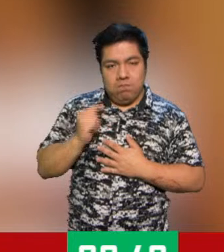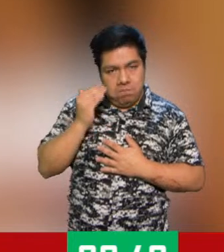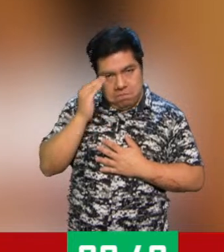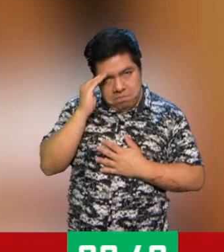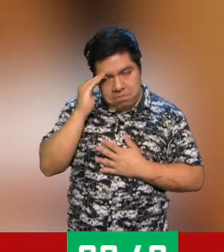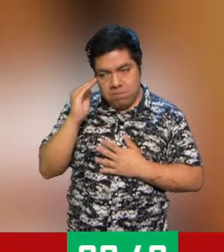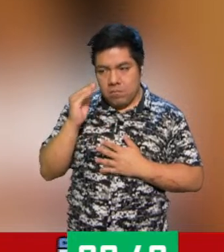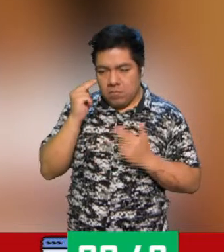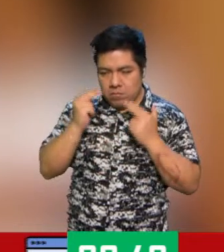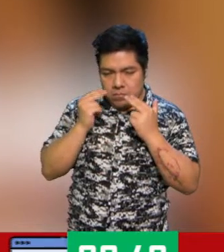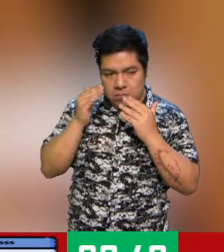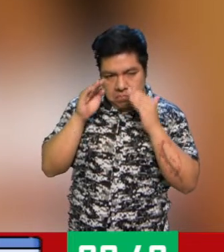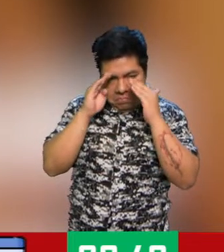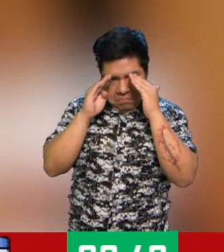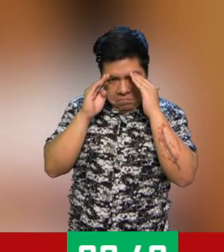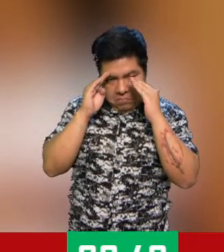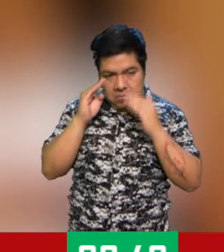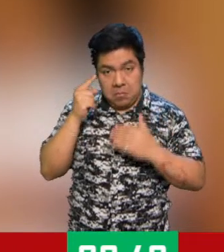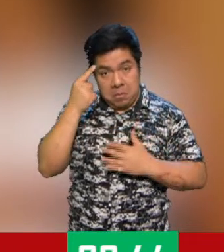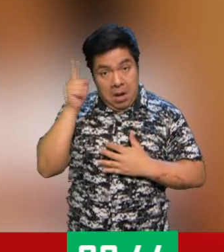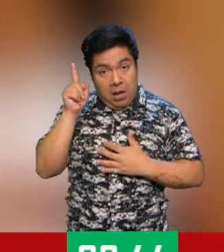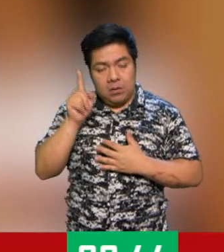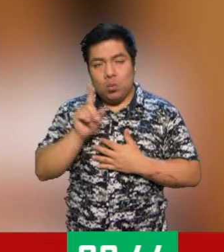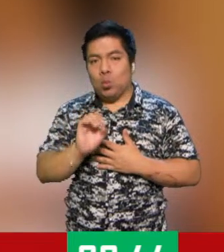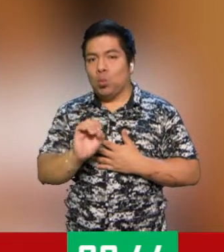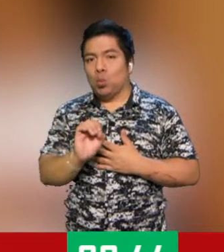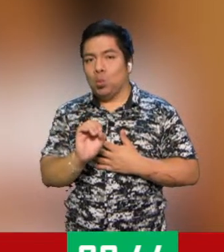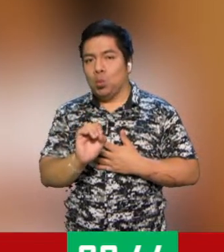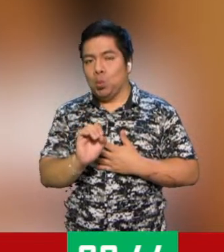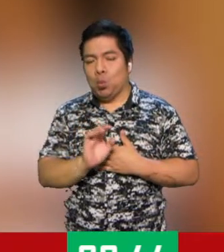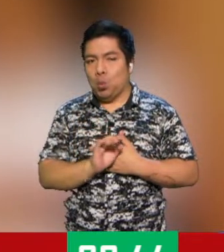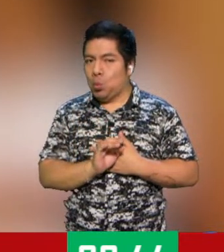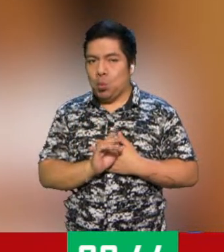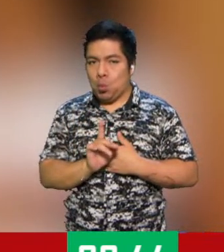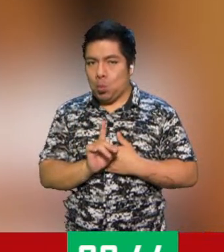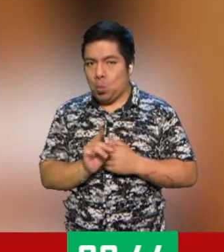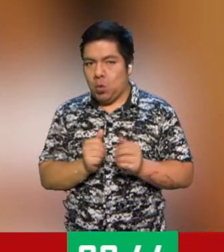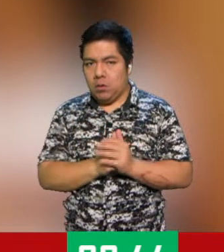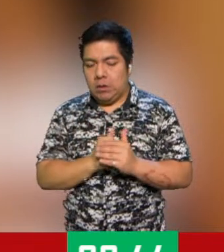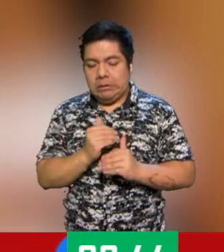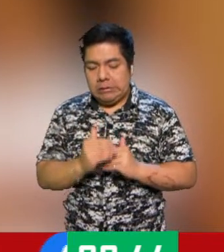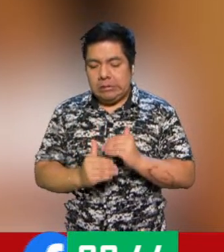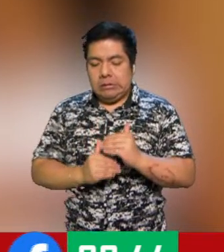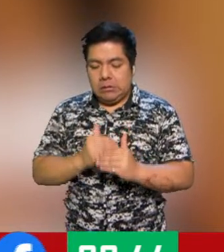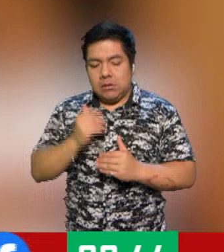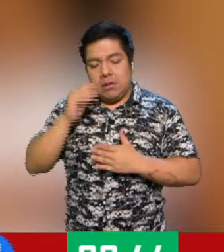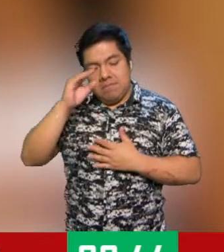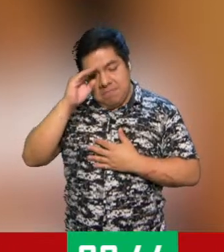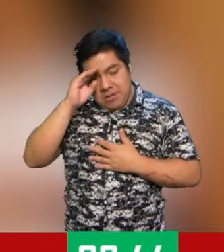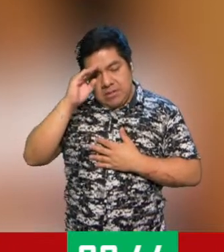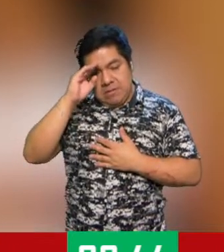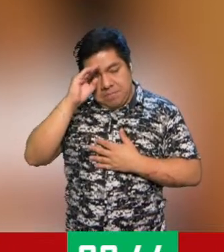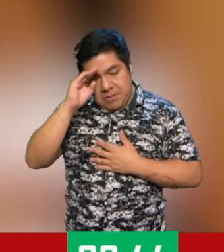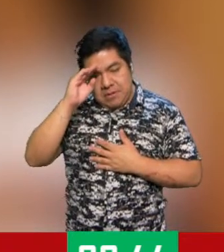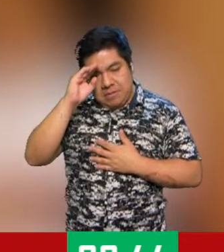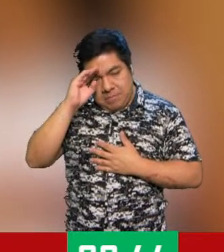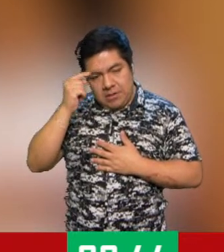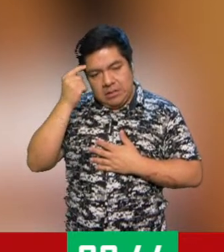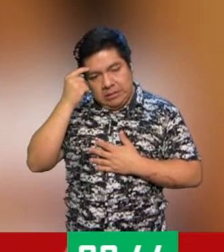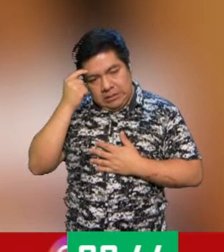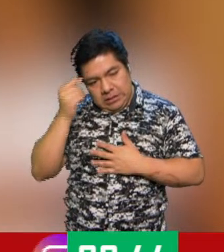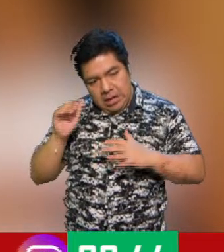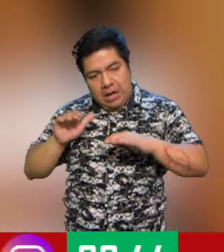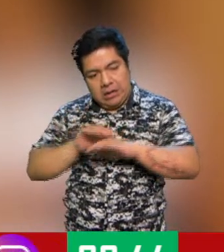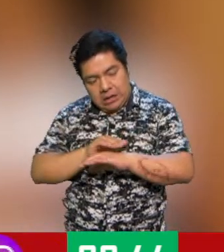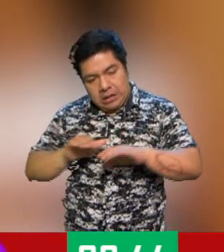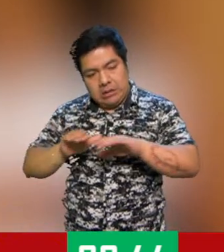y realizar, que no es fácil, un proceso de verdad de reflexión y de, como se dice ahora,